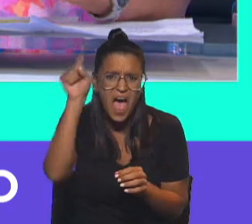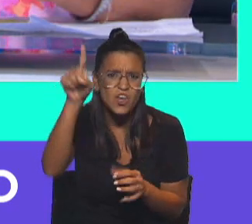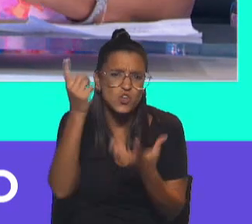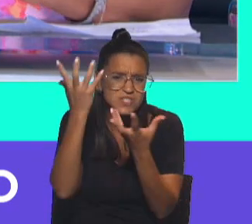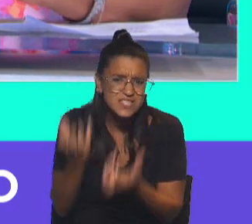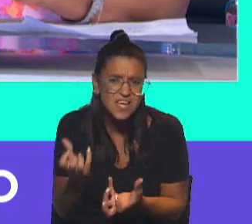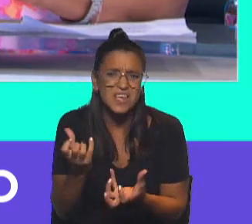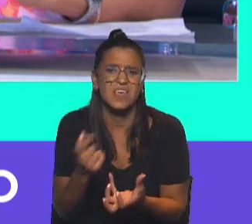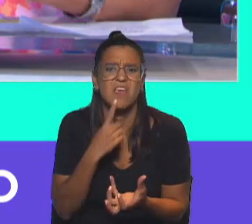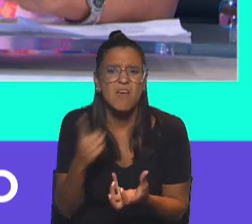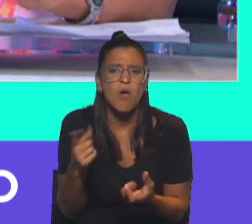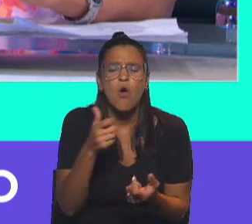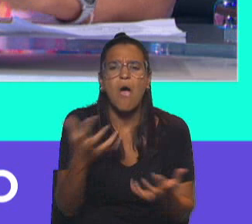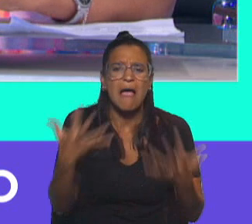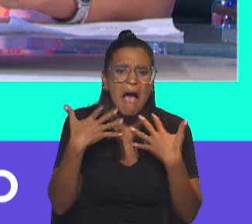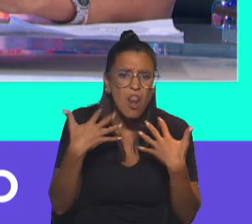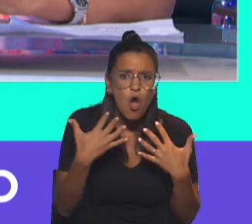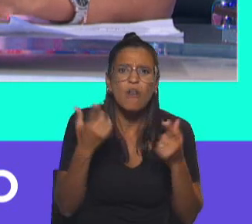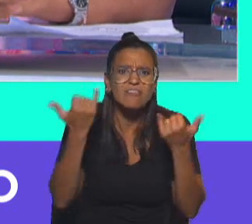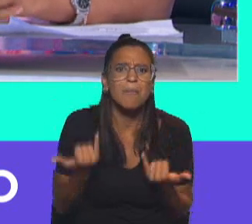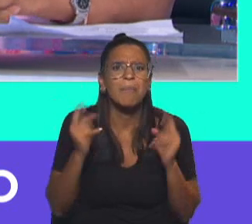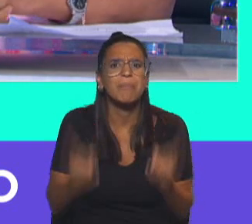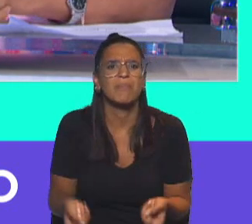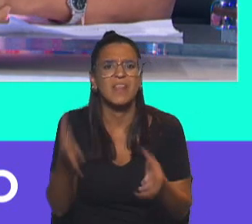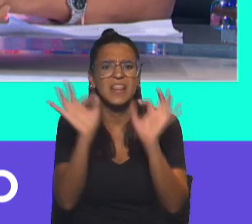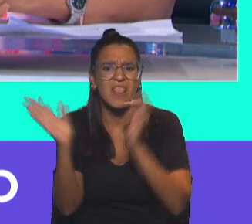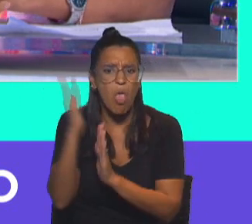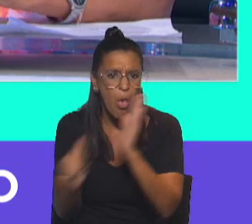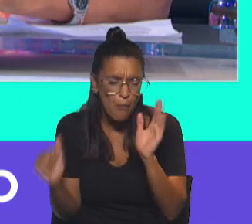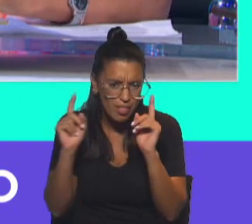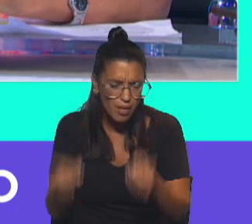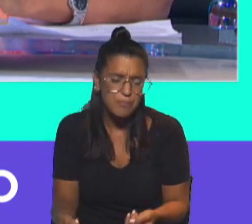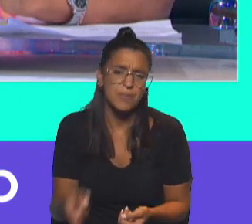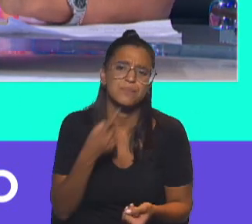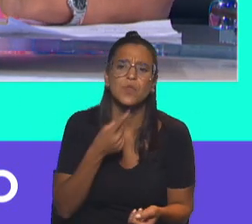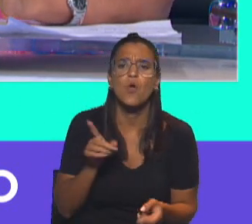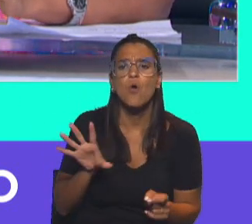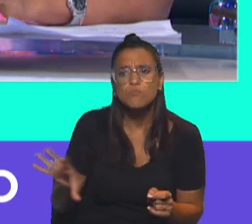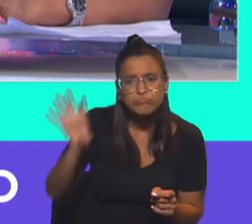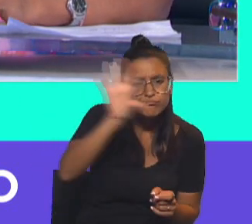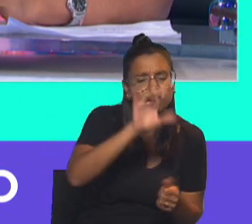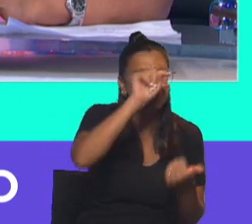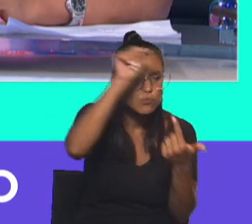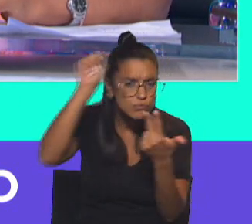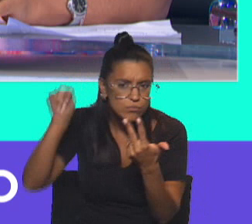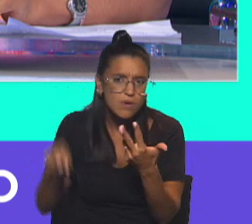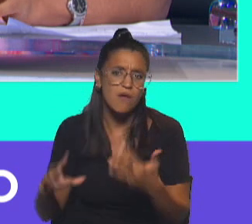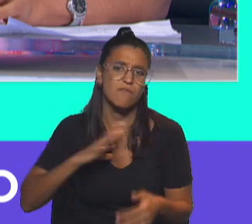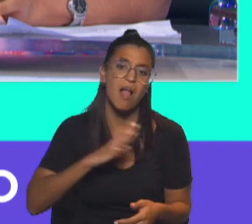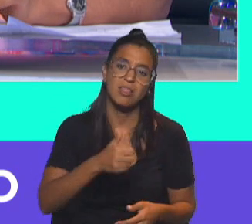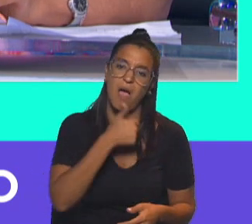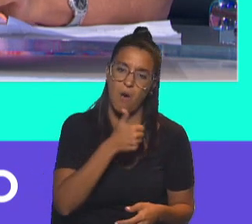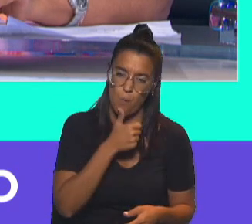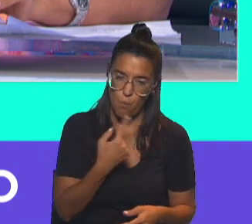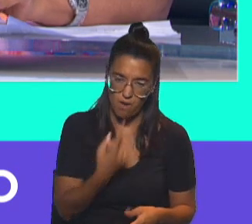sequía y ola de calor, hubo nieve, ¿no? Desde muchos lugares, en distintas comunidades, se habla de la falta de agua,